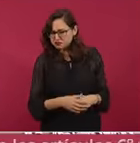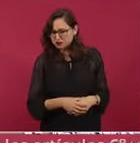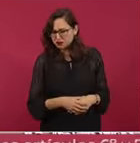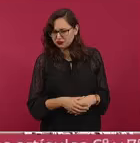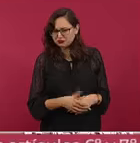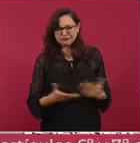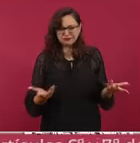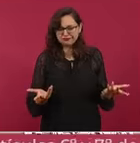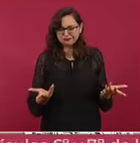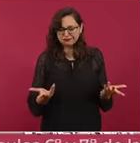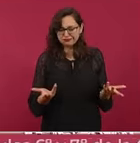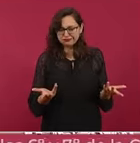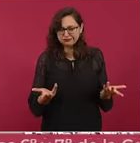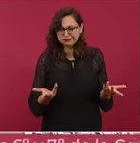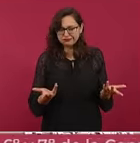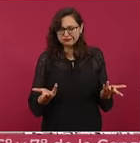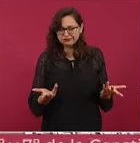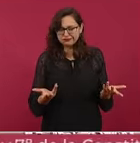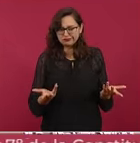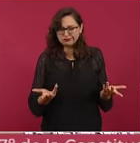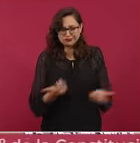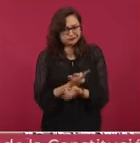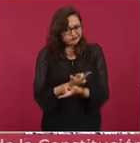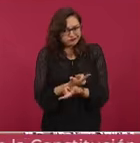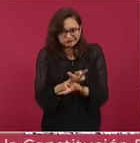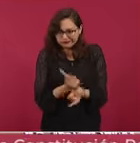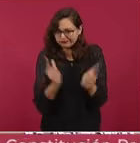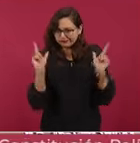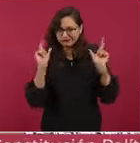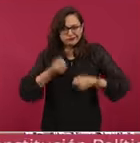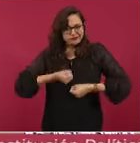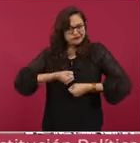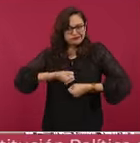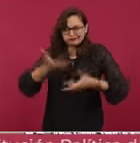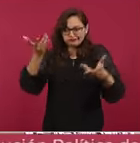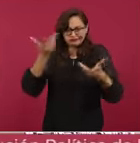se había visto tanta libertad?